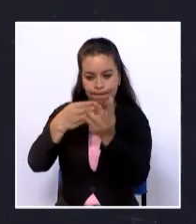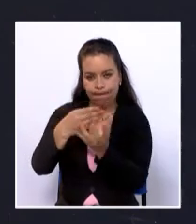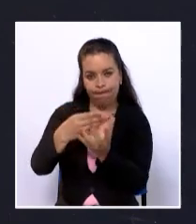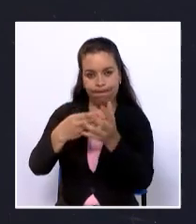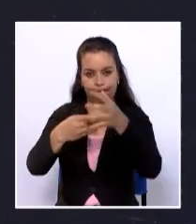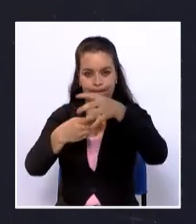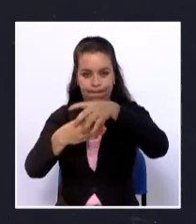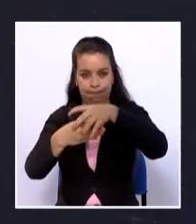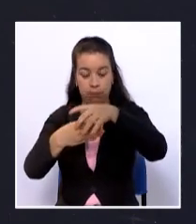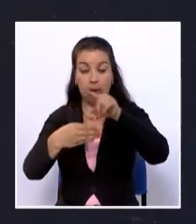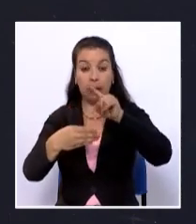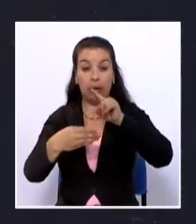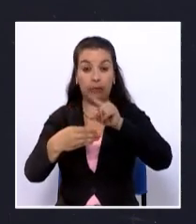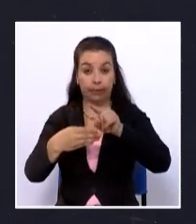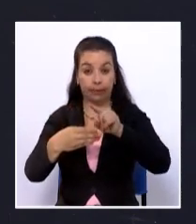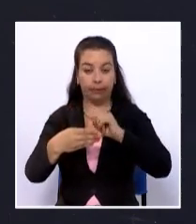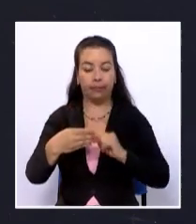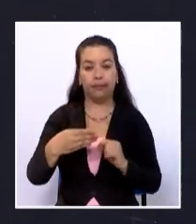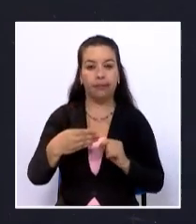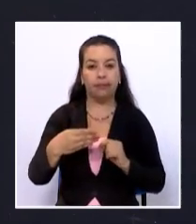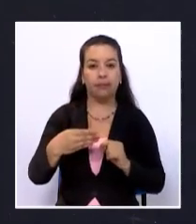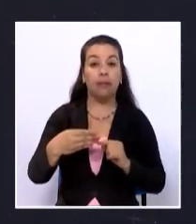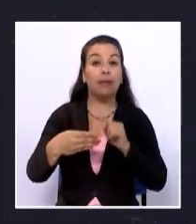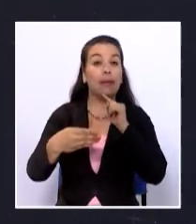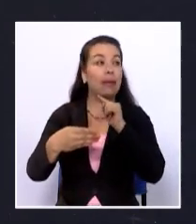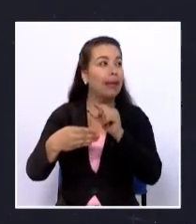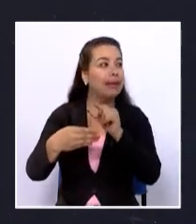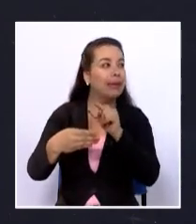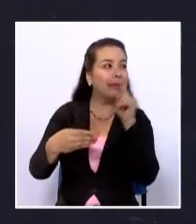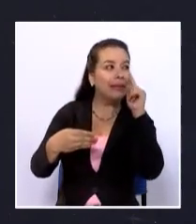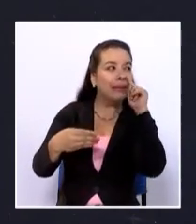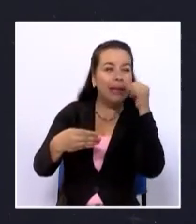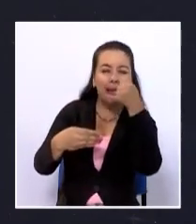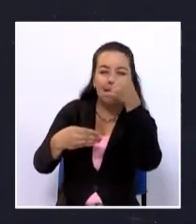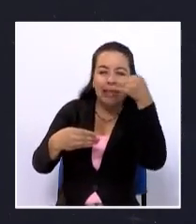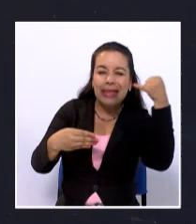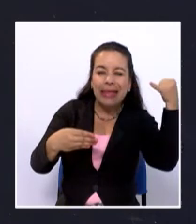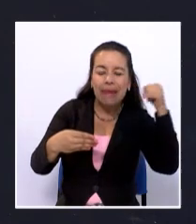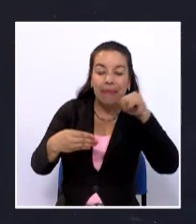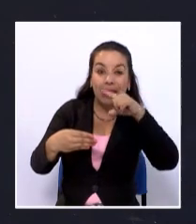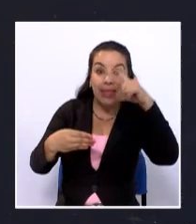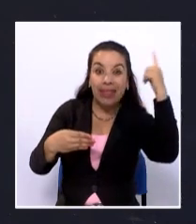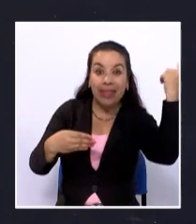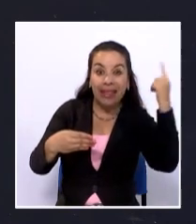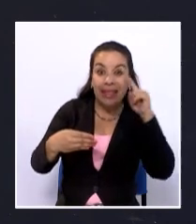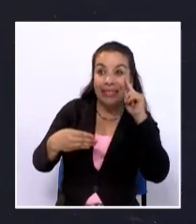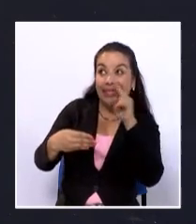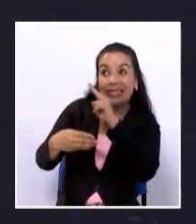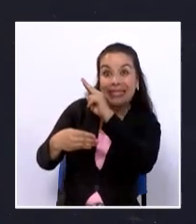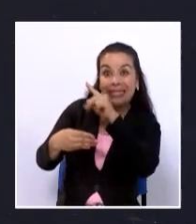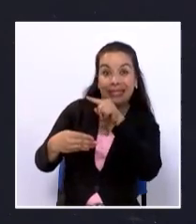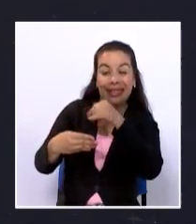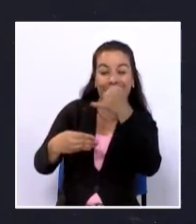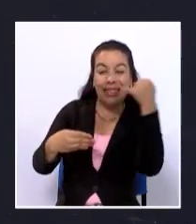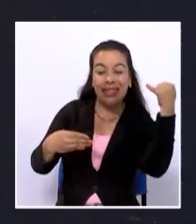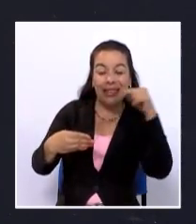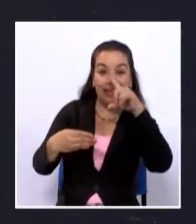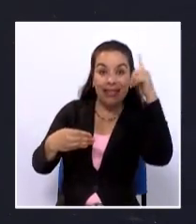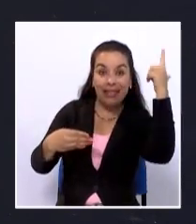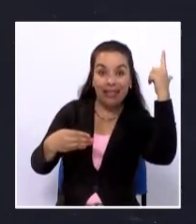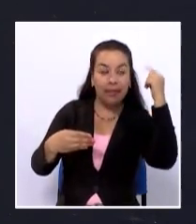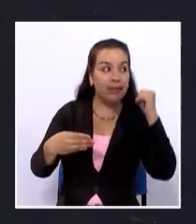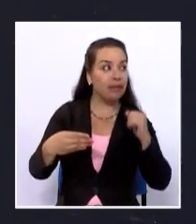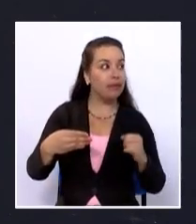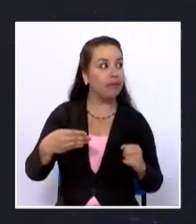rótula esa es a esa línea blanquita que ustedes ven allá que ustedes ven allá que aquí en